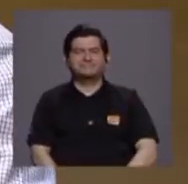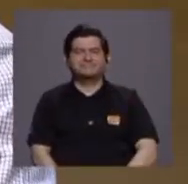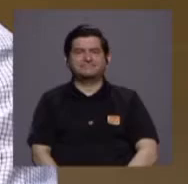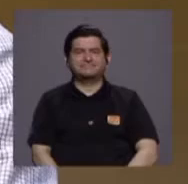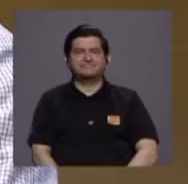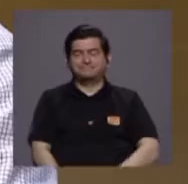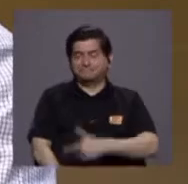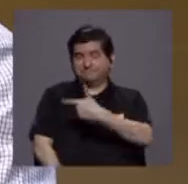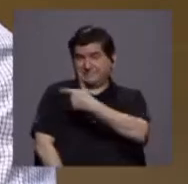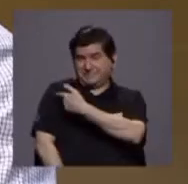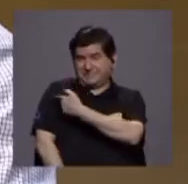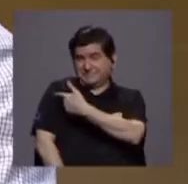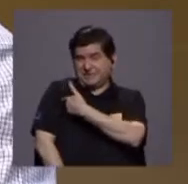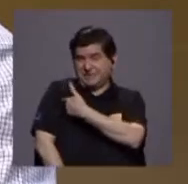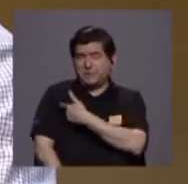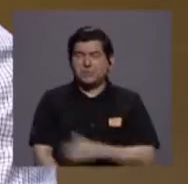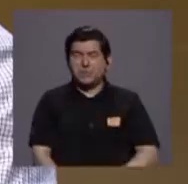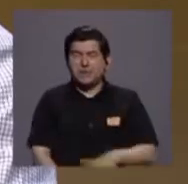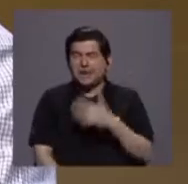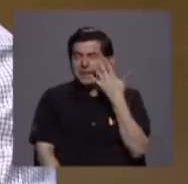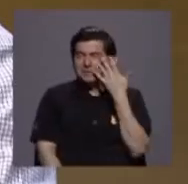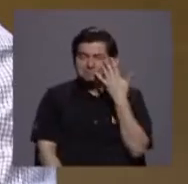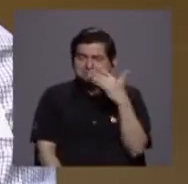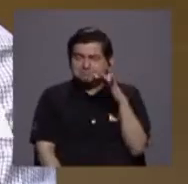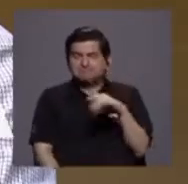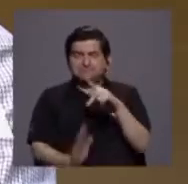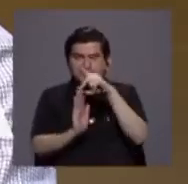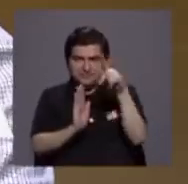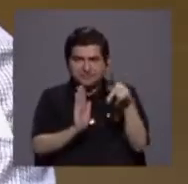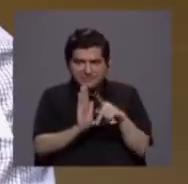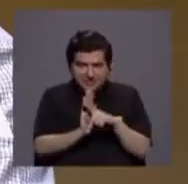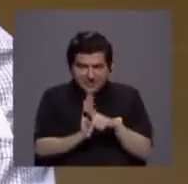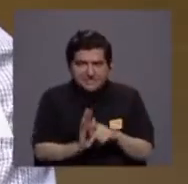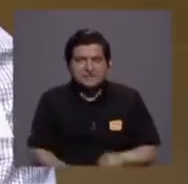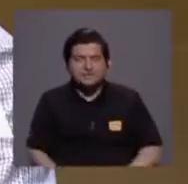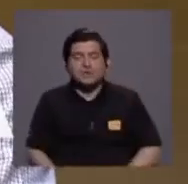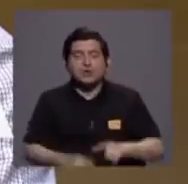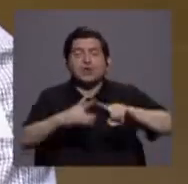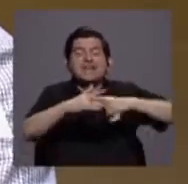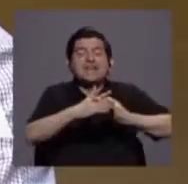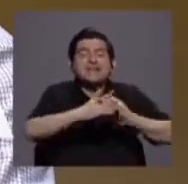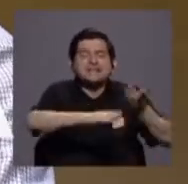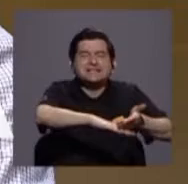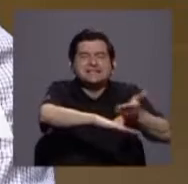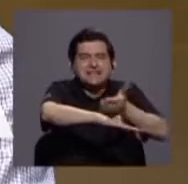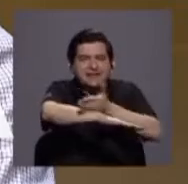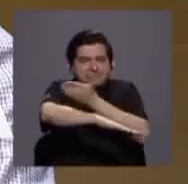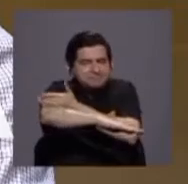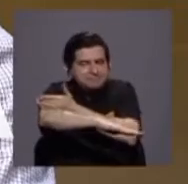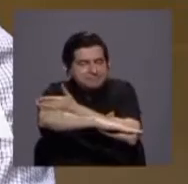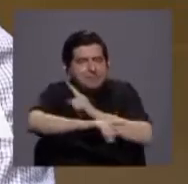la vacuna augura el principio de la recuperación, pero al